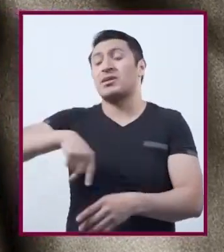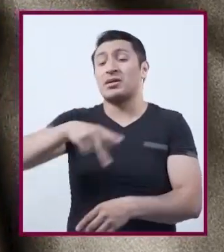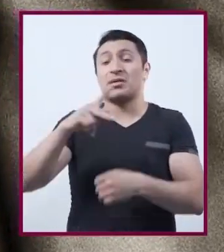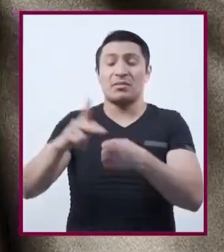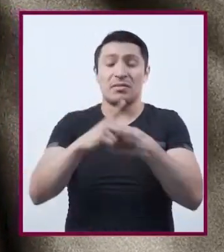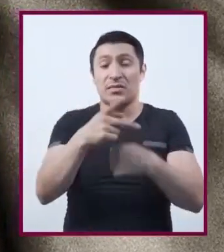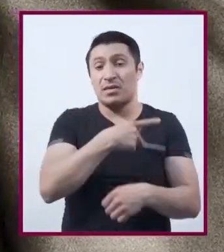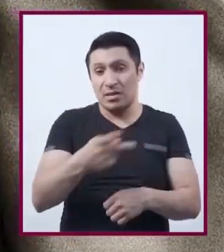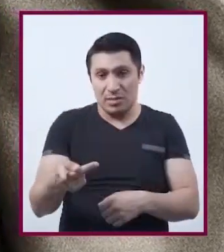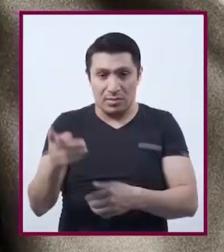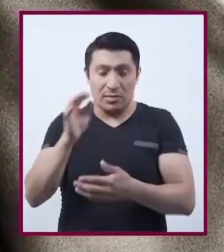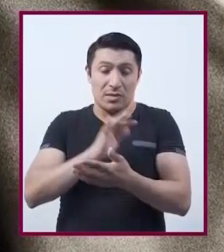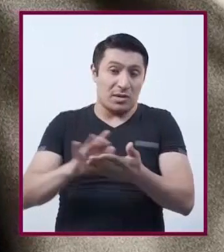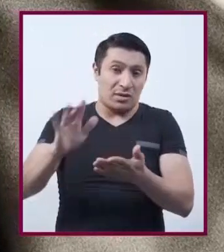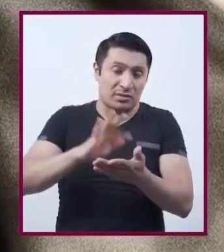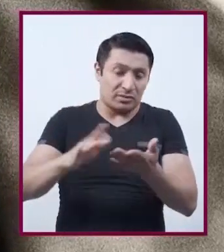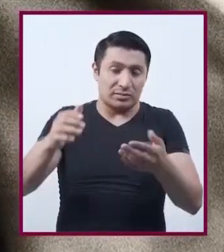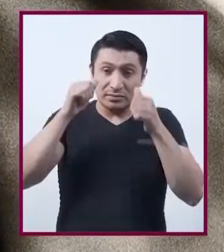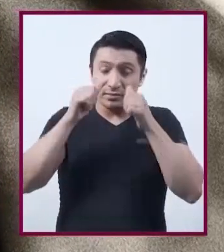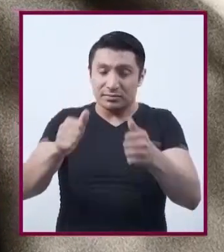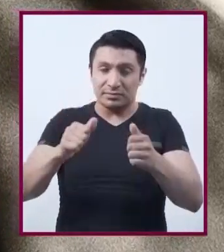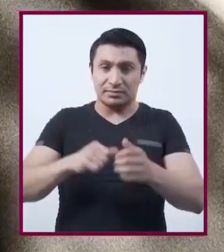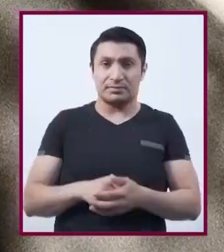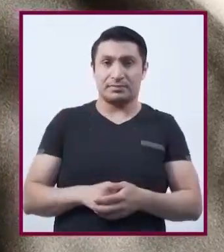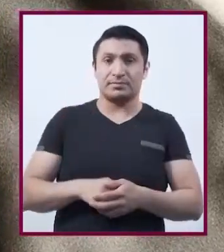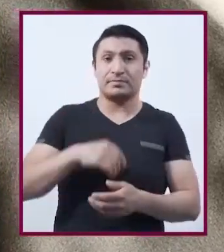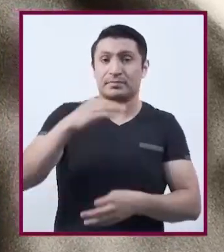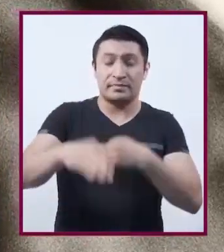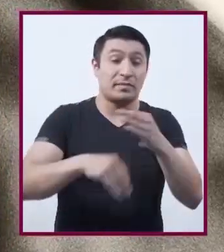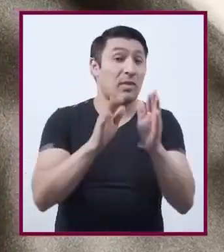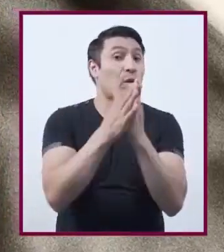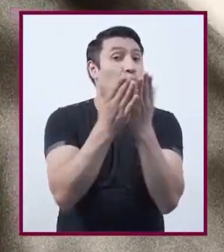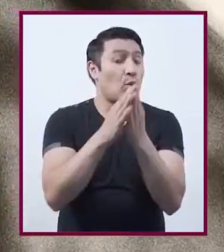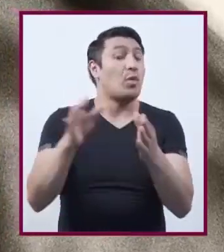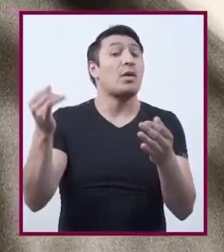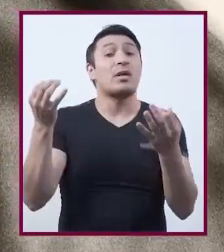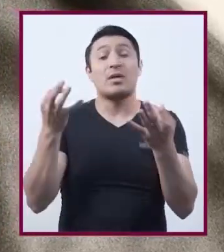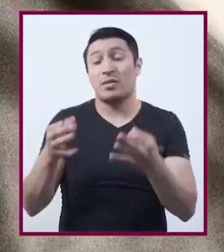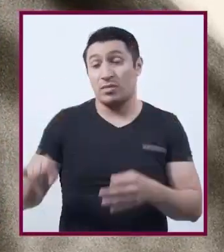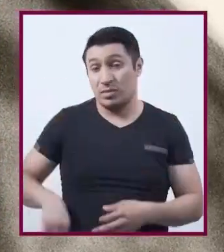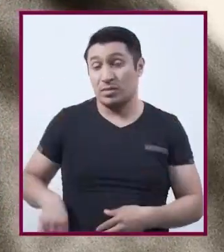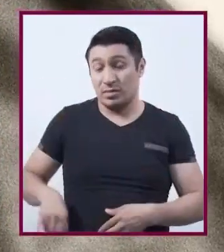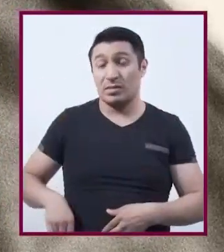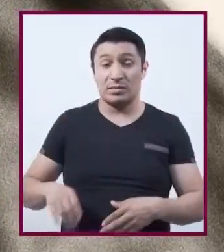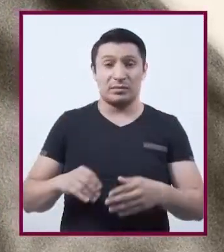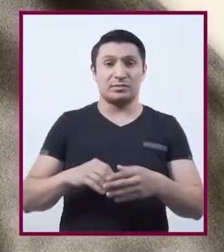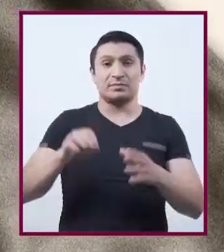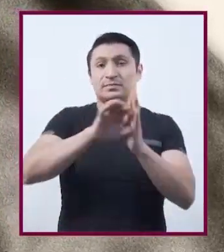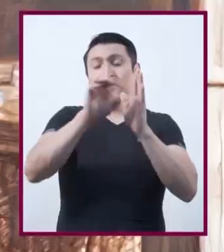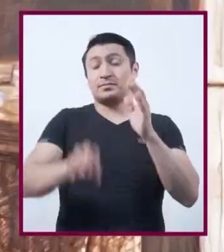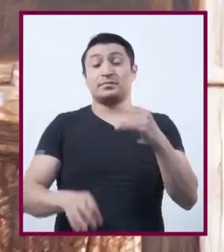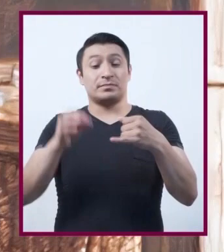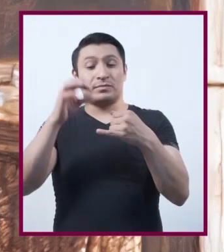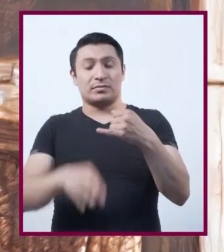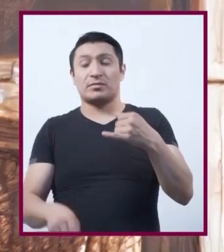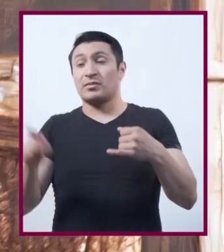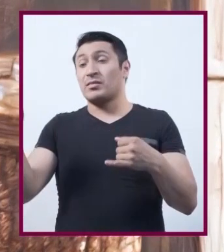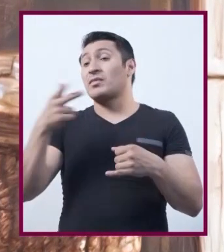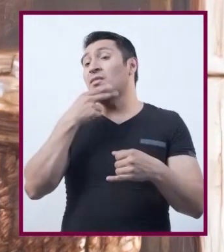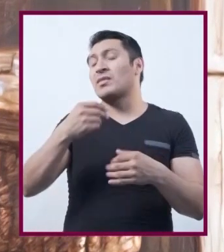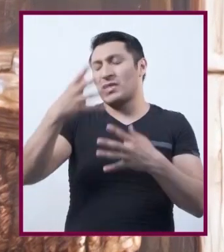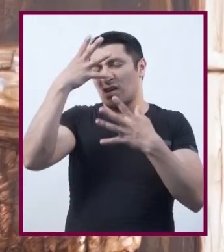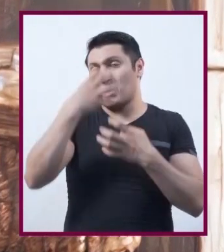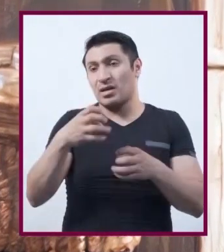los ingleses, herederos de España y Portugal, perfeccionaron una estructura de fragmentación de América Latina a lo largo del